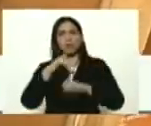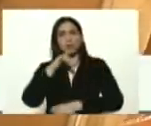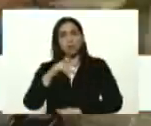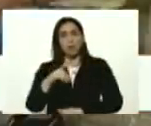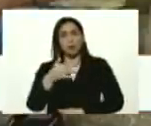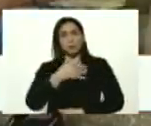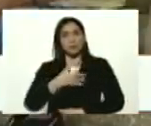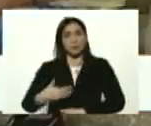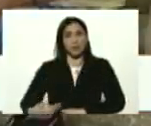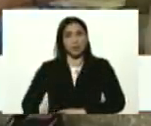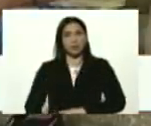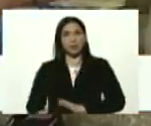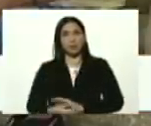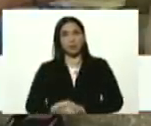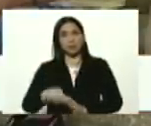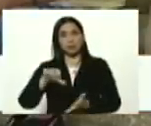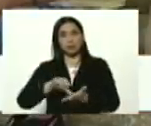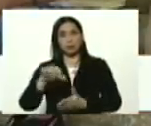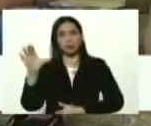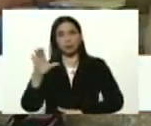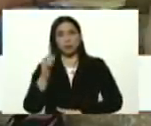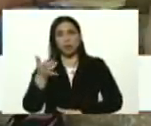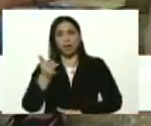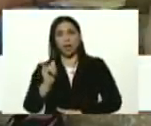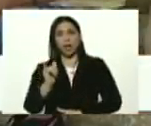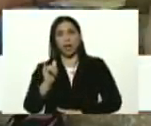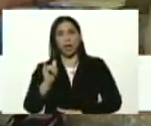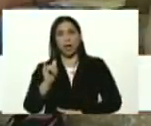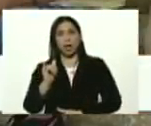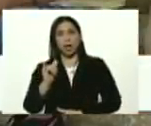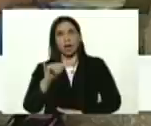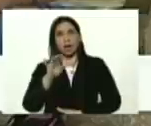presidente, que en la ciudad de Caracas hay